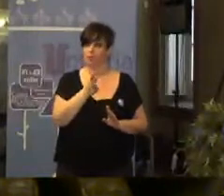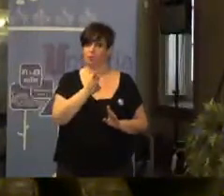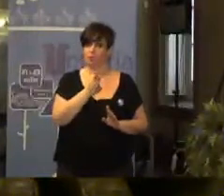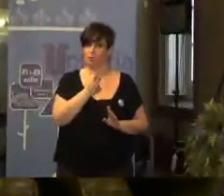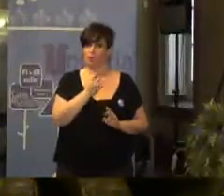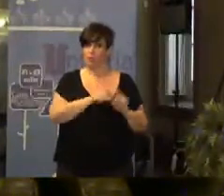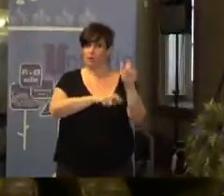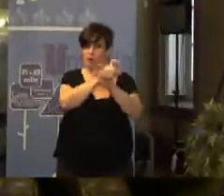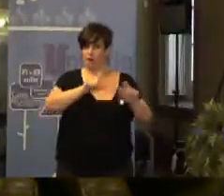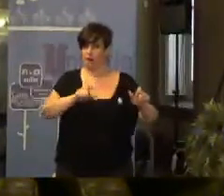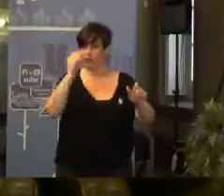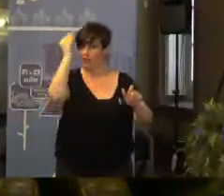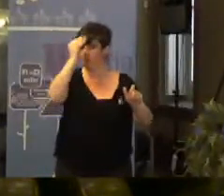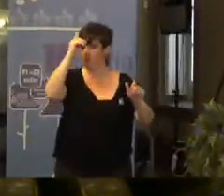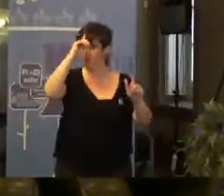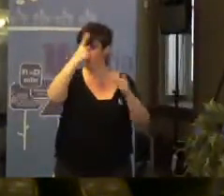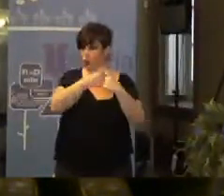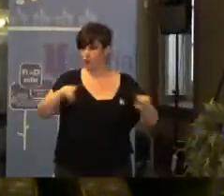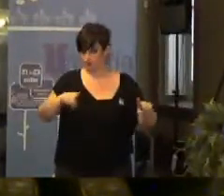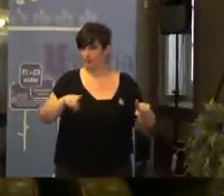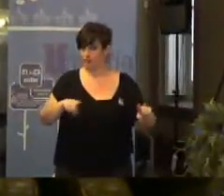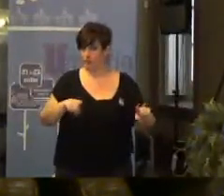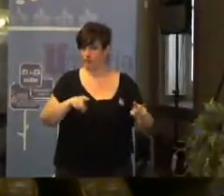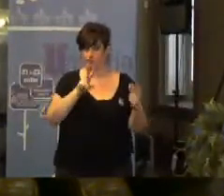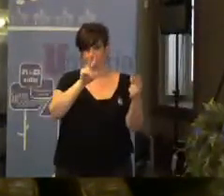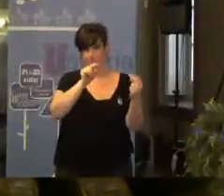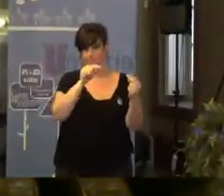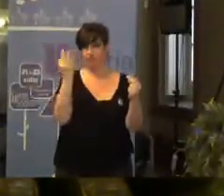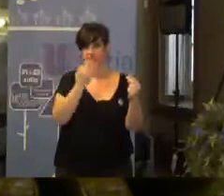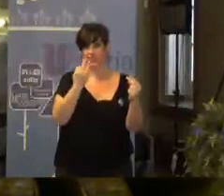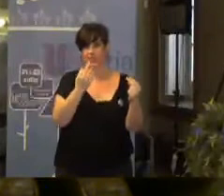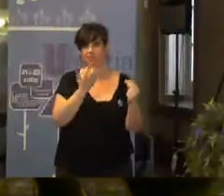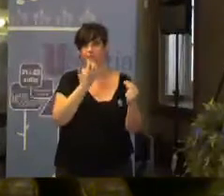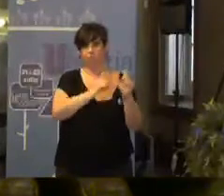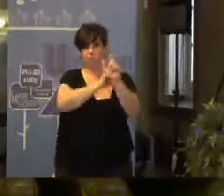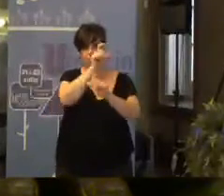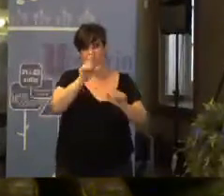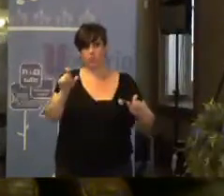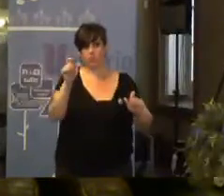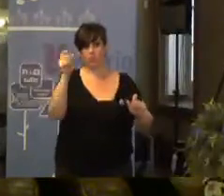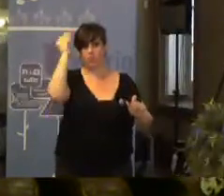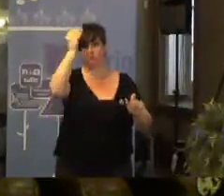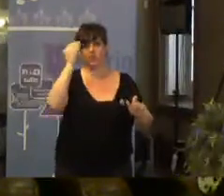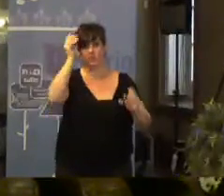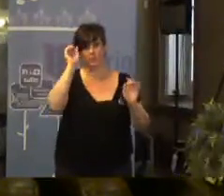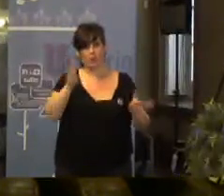pensa diferente. Eu para falar coa persoa que pensa exactamente o mesmo que penso eu, eso nin é diálogo, nin é consenso, nin é farrapos de gaita. O